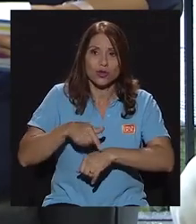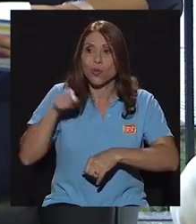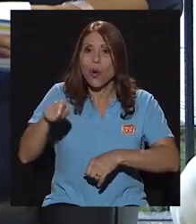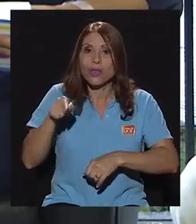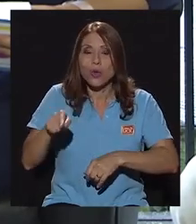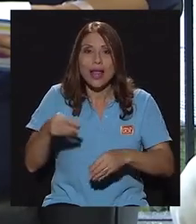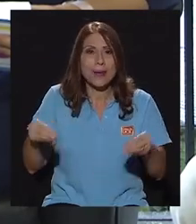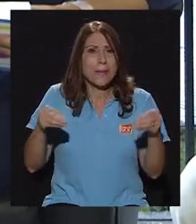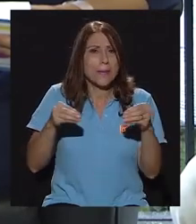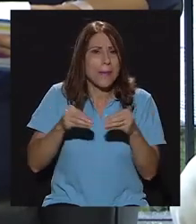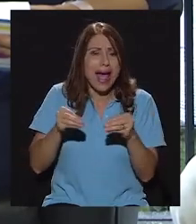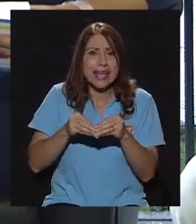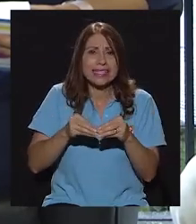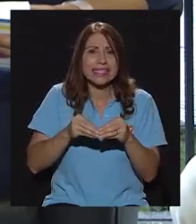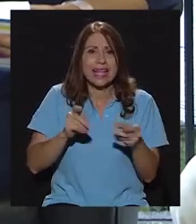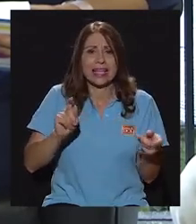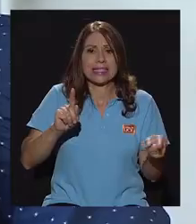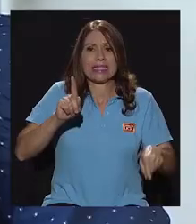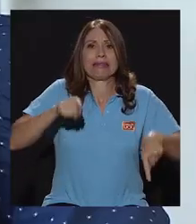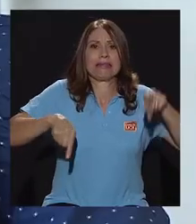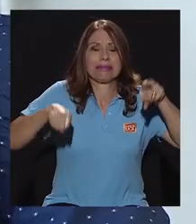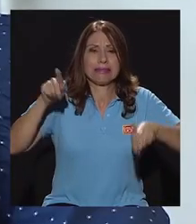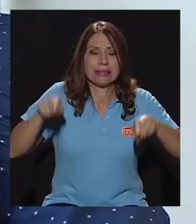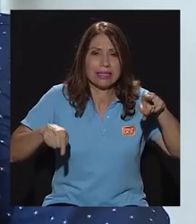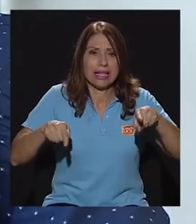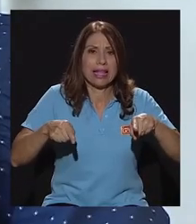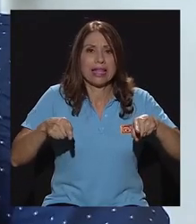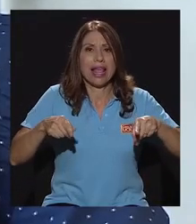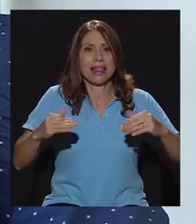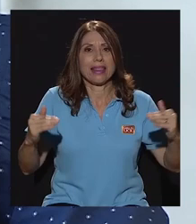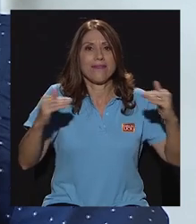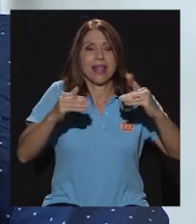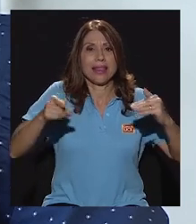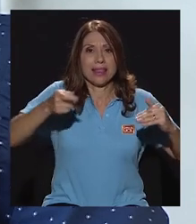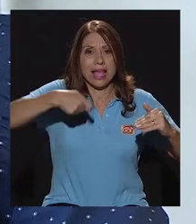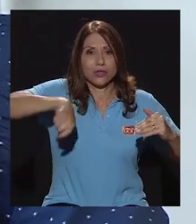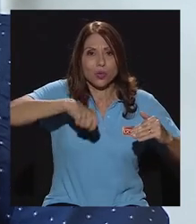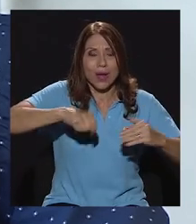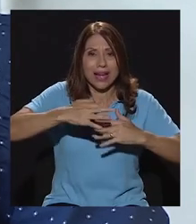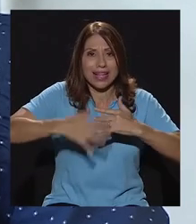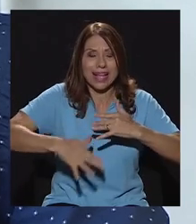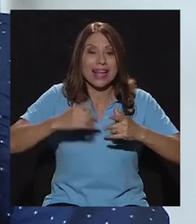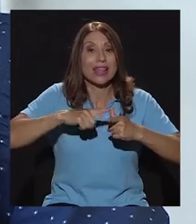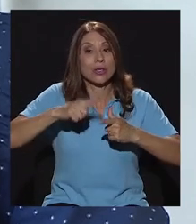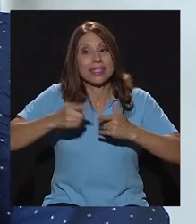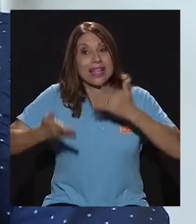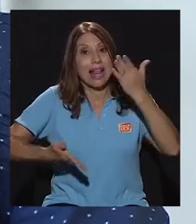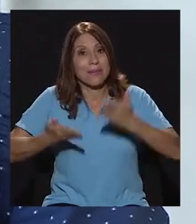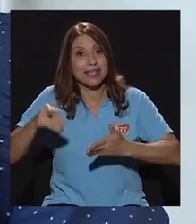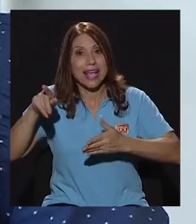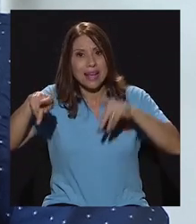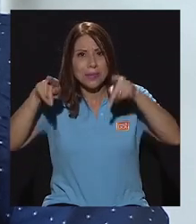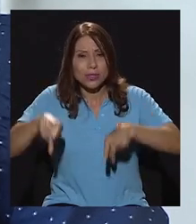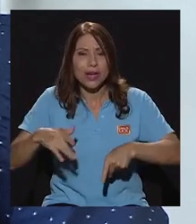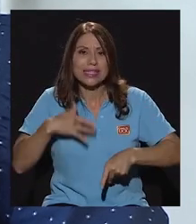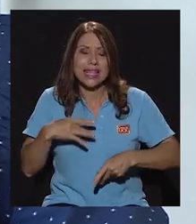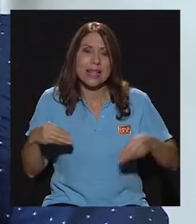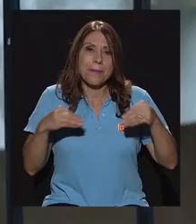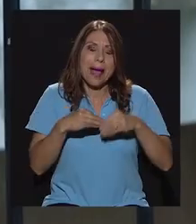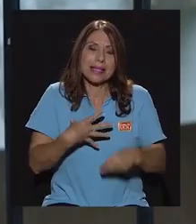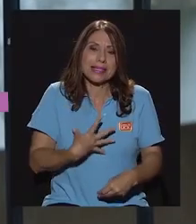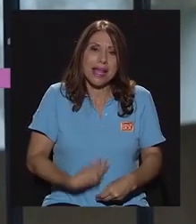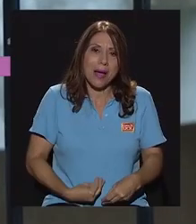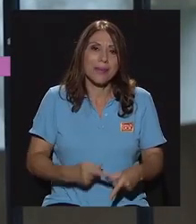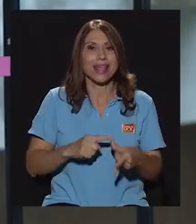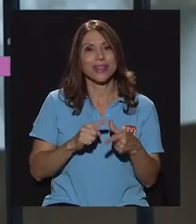que es en las tardes, un pico fisiológico, podría la persona experimentar hambre. Y es la excusa perfecta